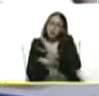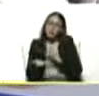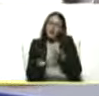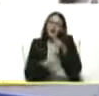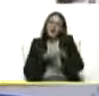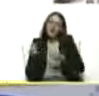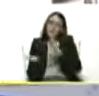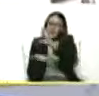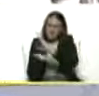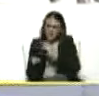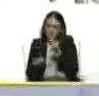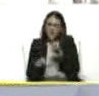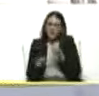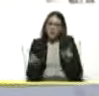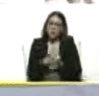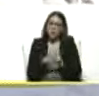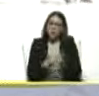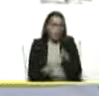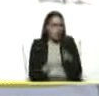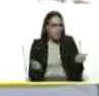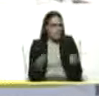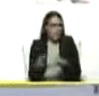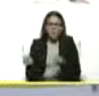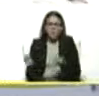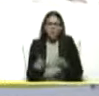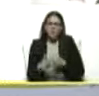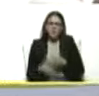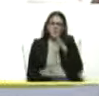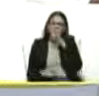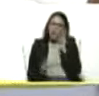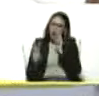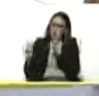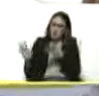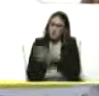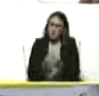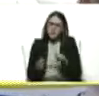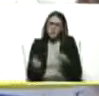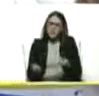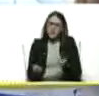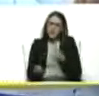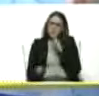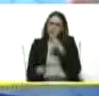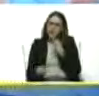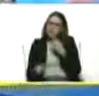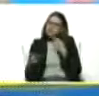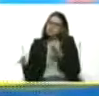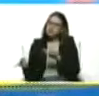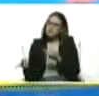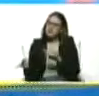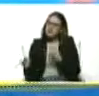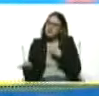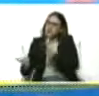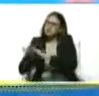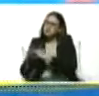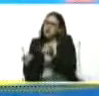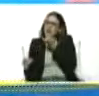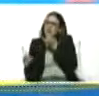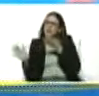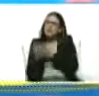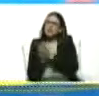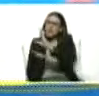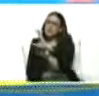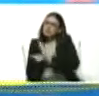las importaciones. Entonces, para el Banco Central y la metodología que utilizaba el Banco Central, bendito Banco Central, entonces